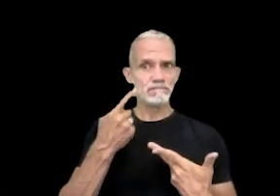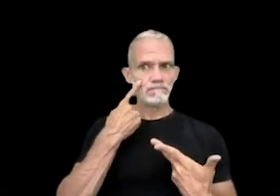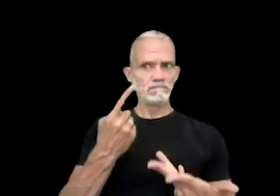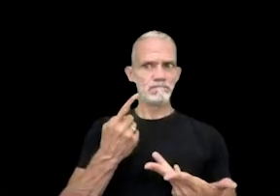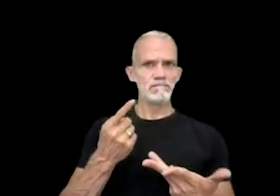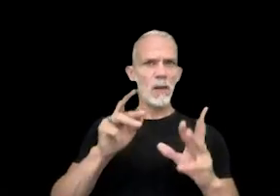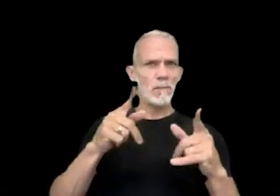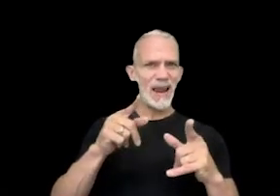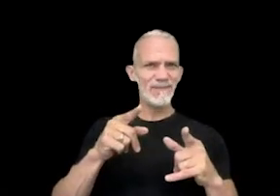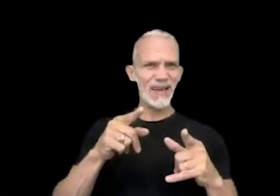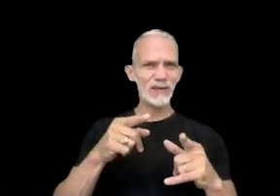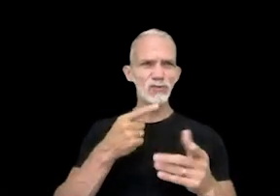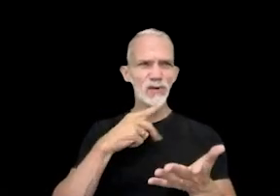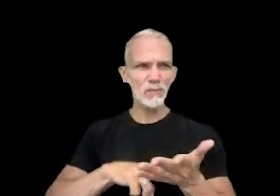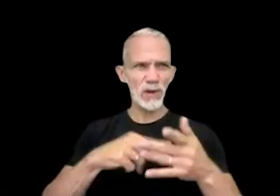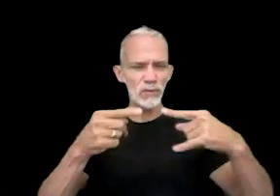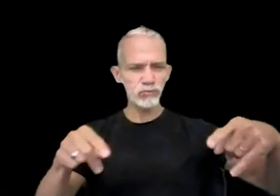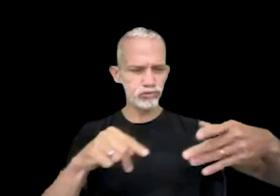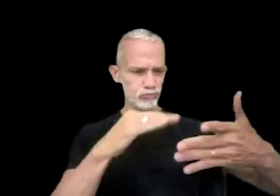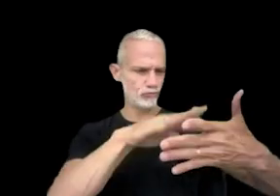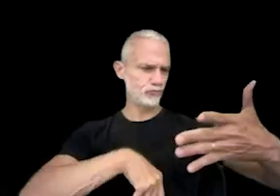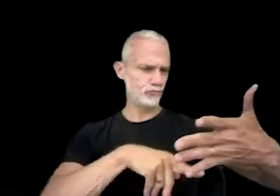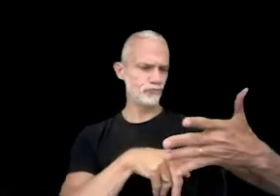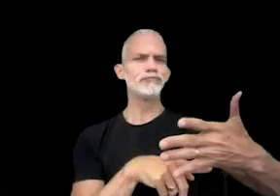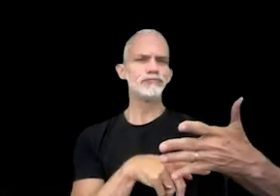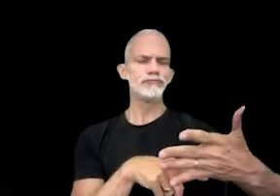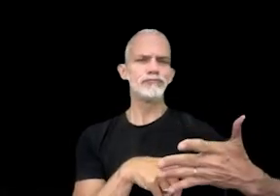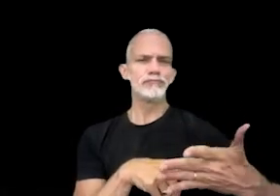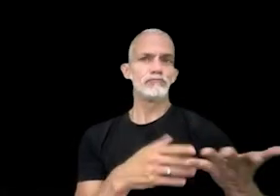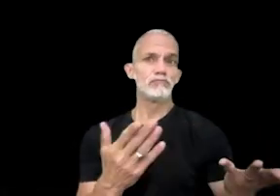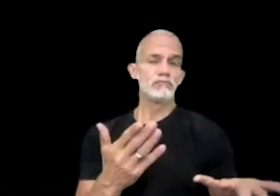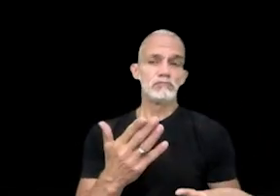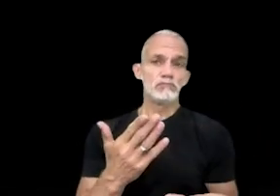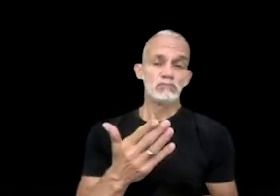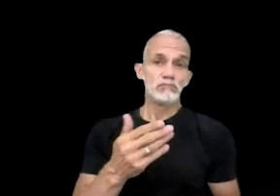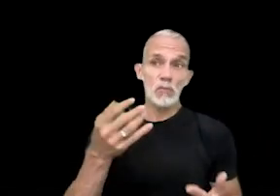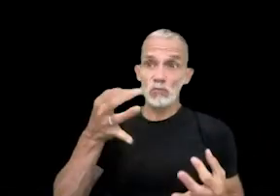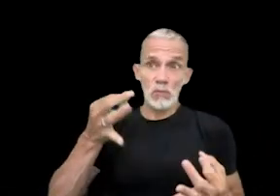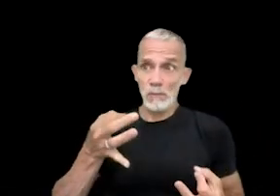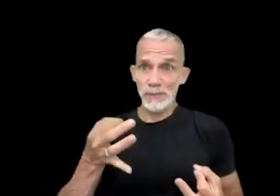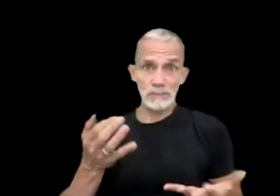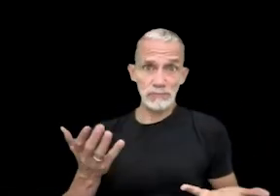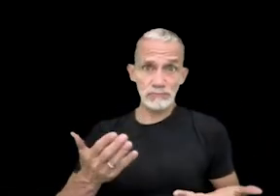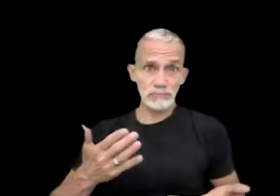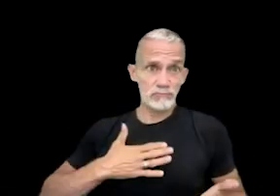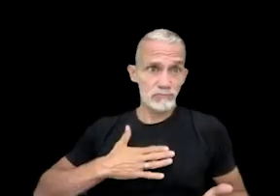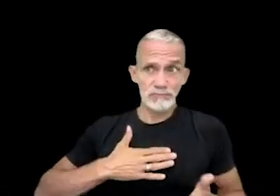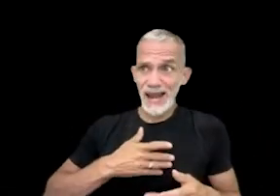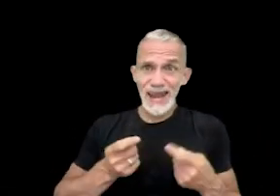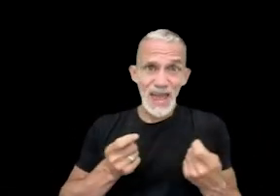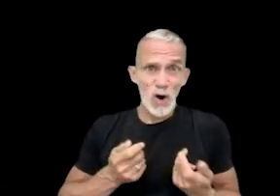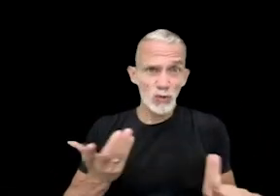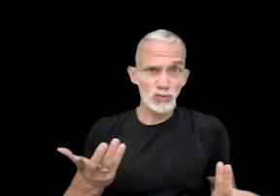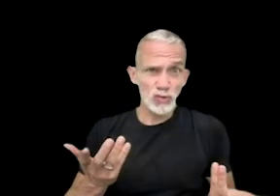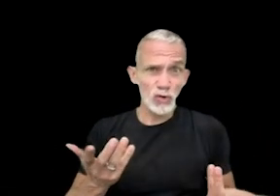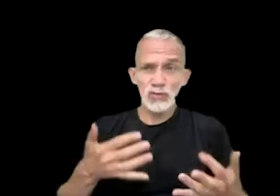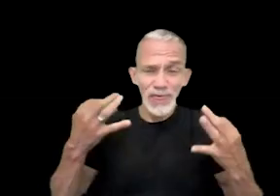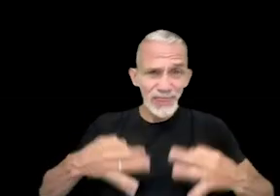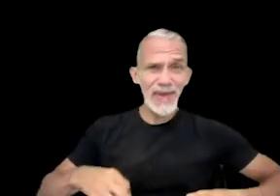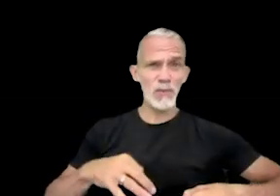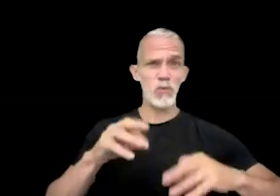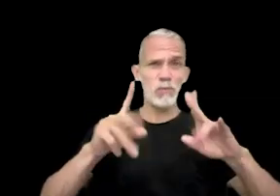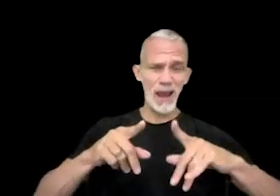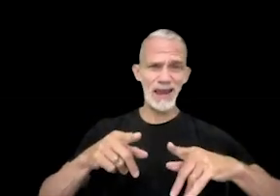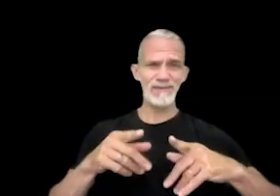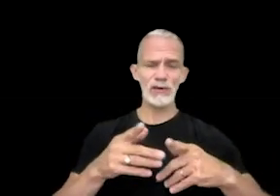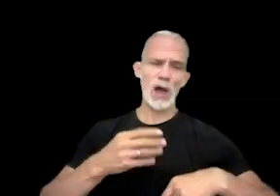la planificación fiscal es algo que un buen hombre de negocios tiene que hacer. Es la obligación de todo buen hombre de